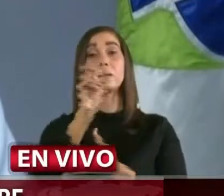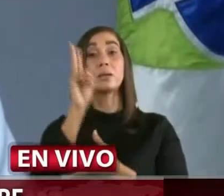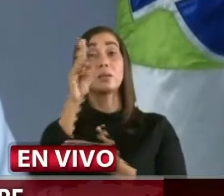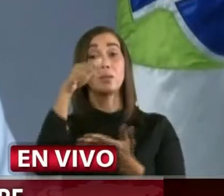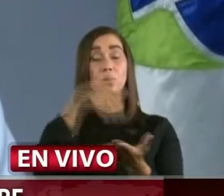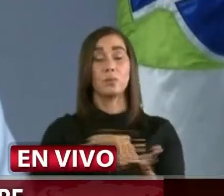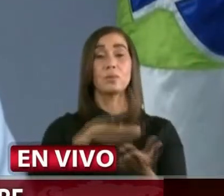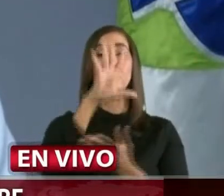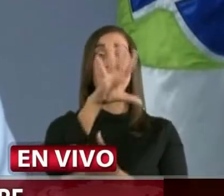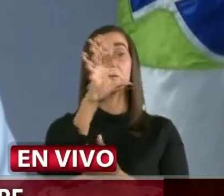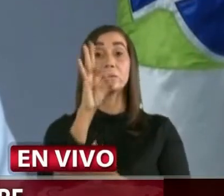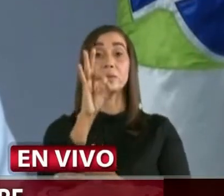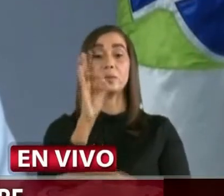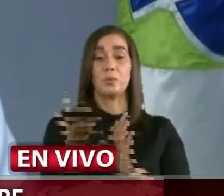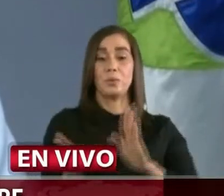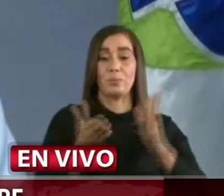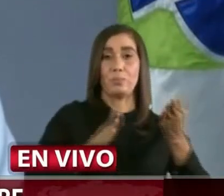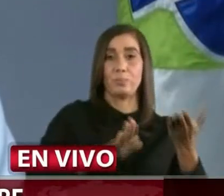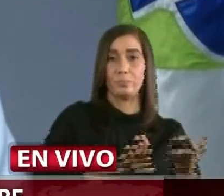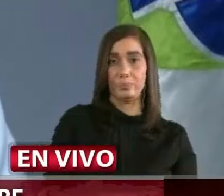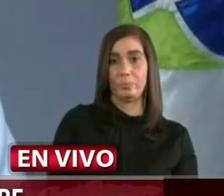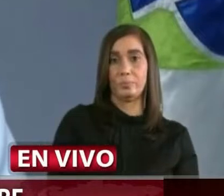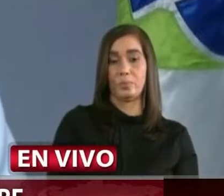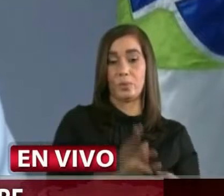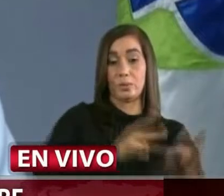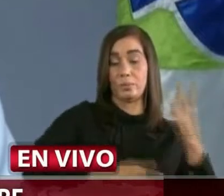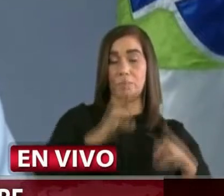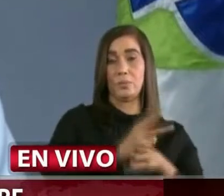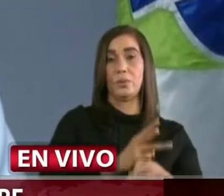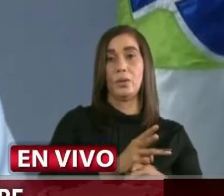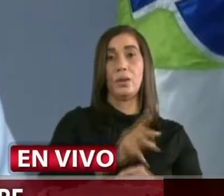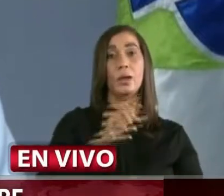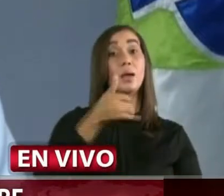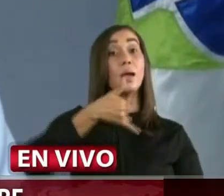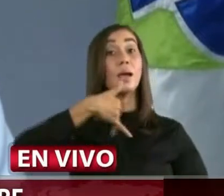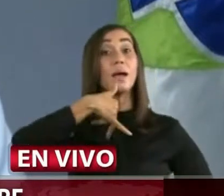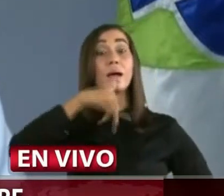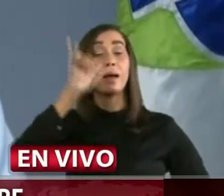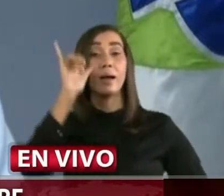302.059 defunciones, y en el día de ayer ocurrieron